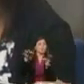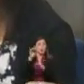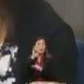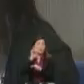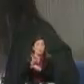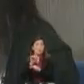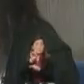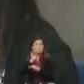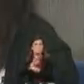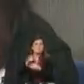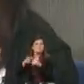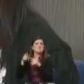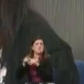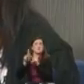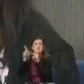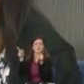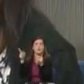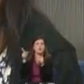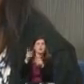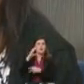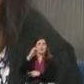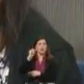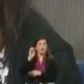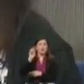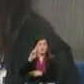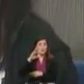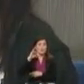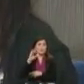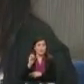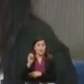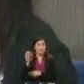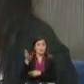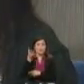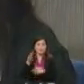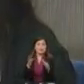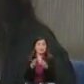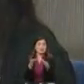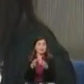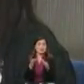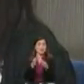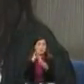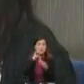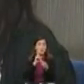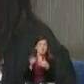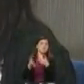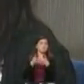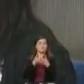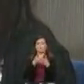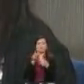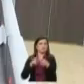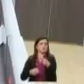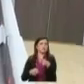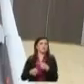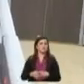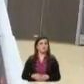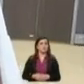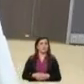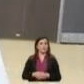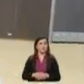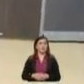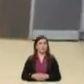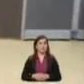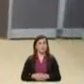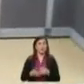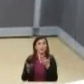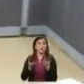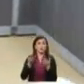pruebas de páginas de Diario El Comercio desde su celular, que por no ser certificadas, no fueron agregadas al expediente. Paredes comparó el